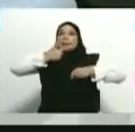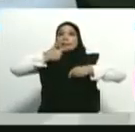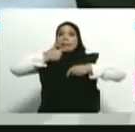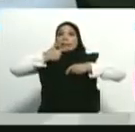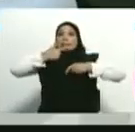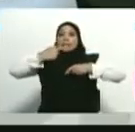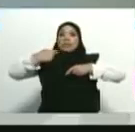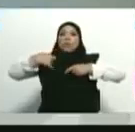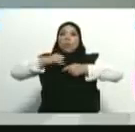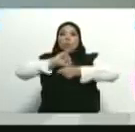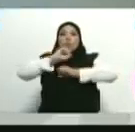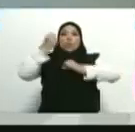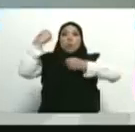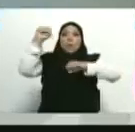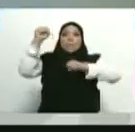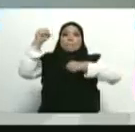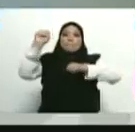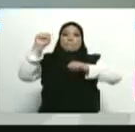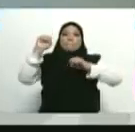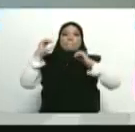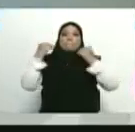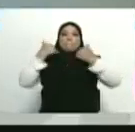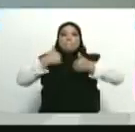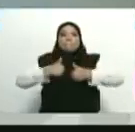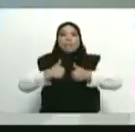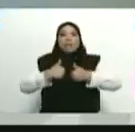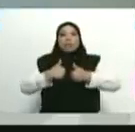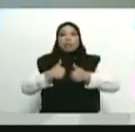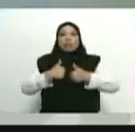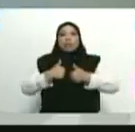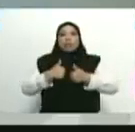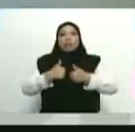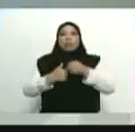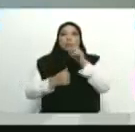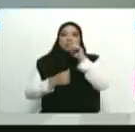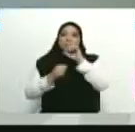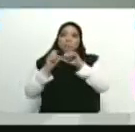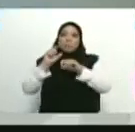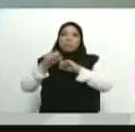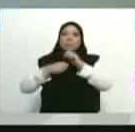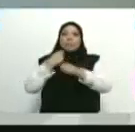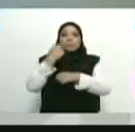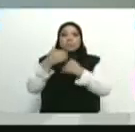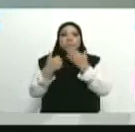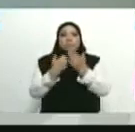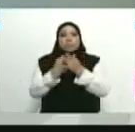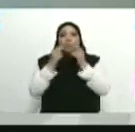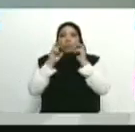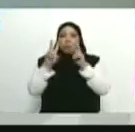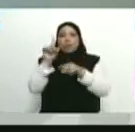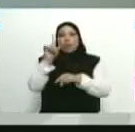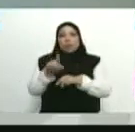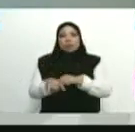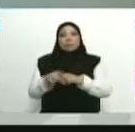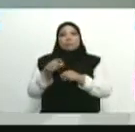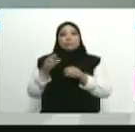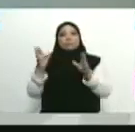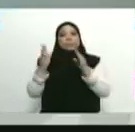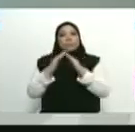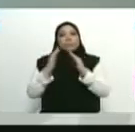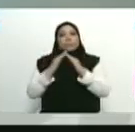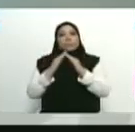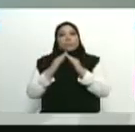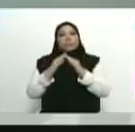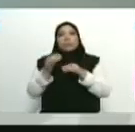Tenemos sauna, tenemos baño turco, tenemos jacuzzi que podemos ver allí también en las habitaciones